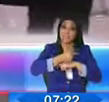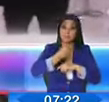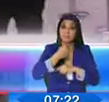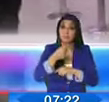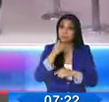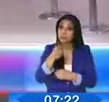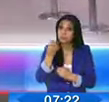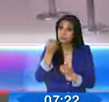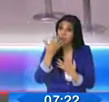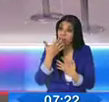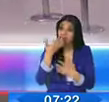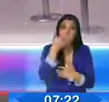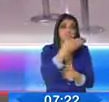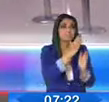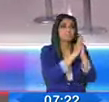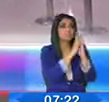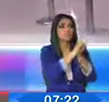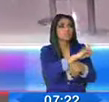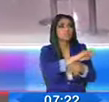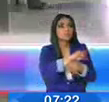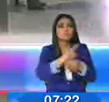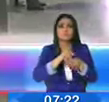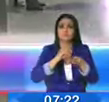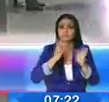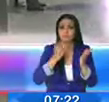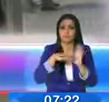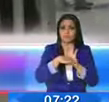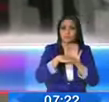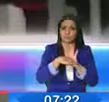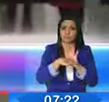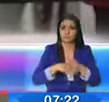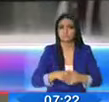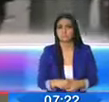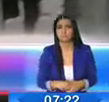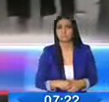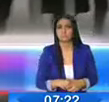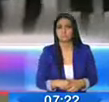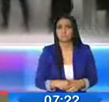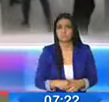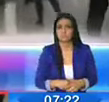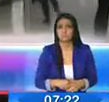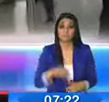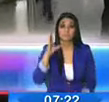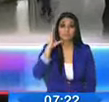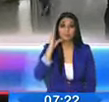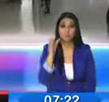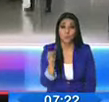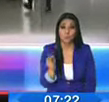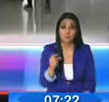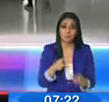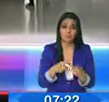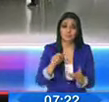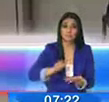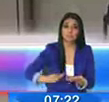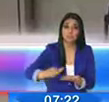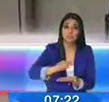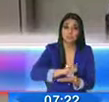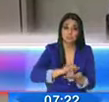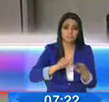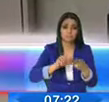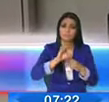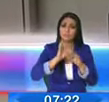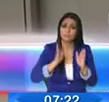la superintendencia de bancos porque es hora precisamente que los cuencanos los usuarios y los ecuatorianos